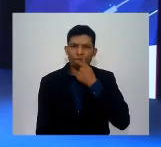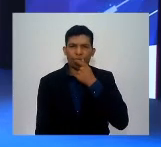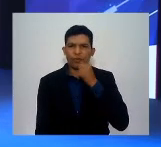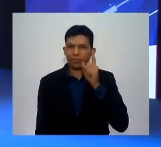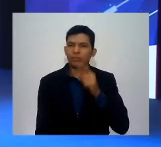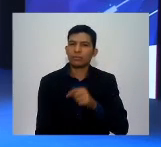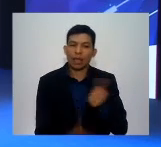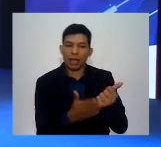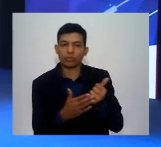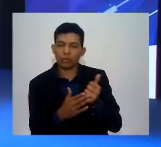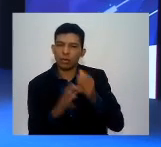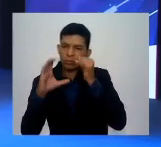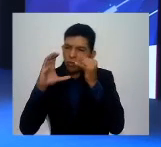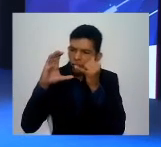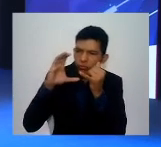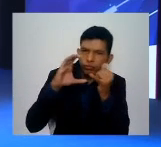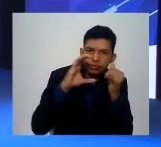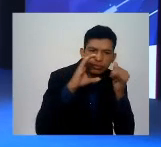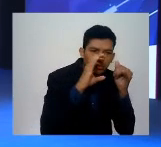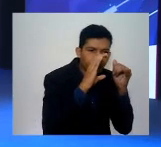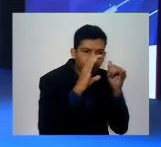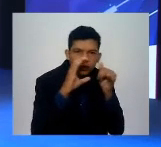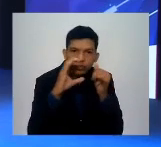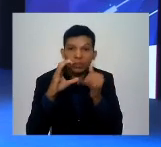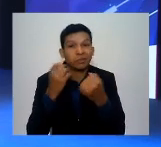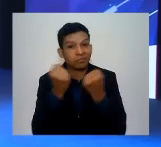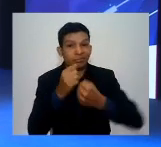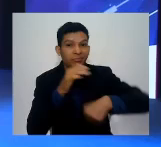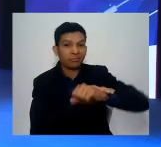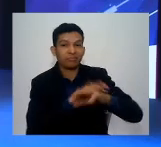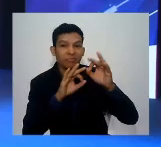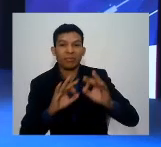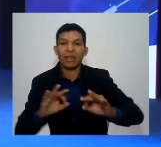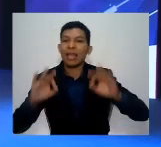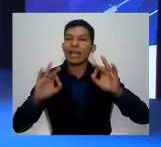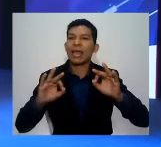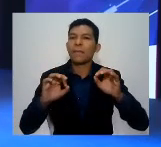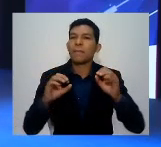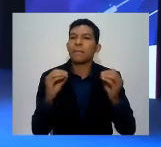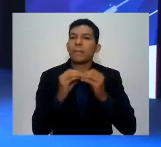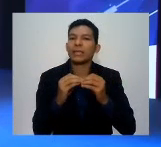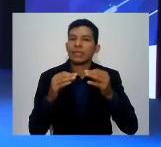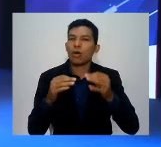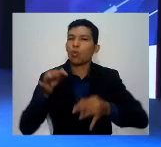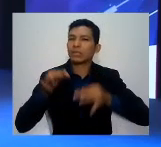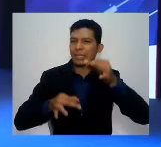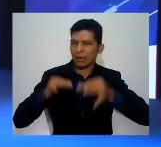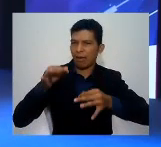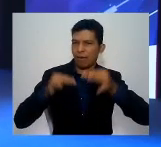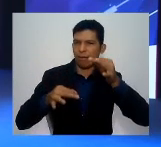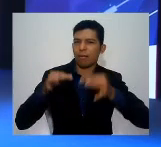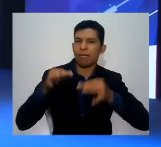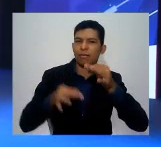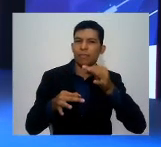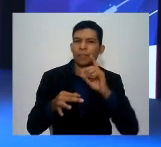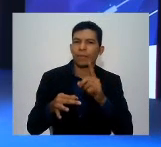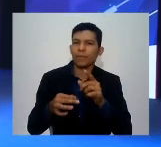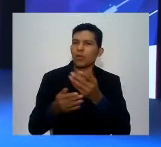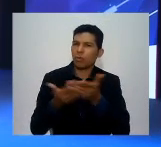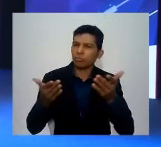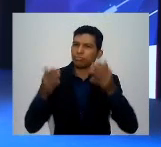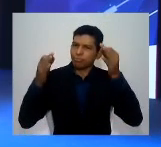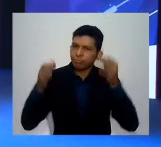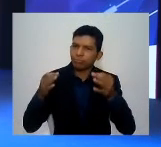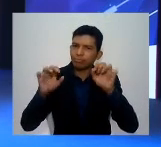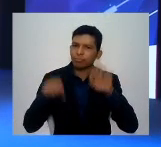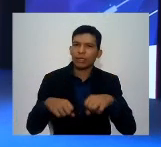eso, quiere decir que somos, digamos, atletas de más alto rendimiento o no. Este tipo de pruebas realmente las pueden hacer